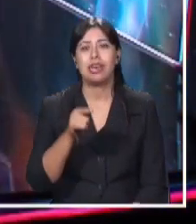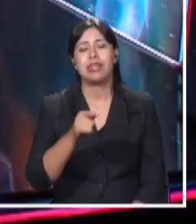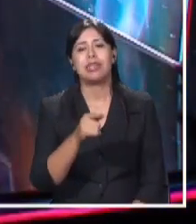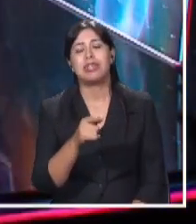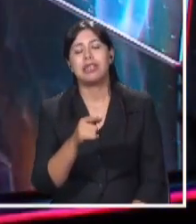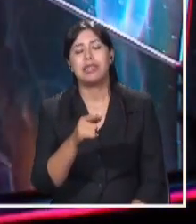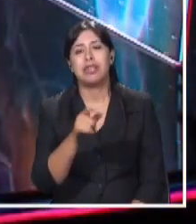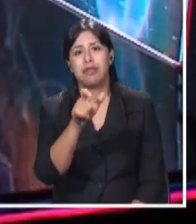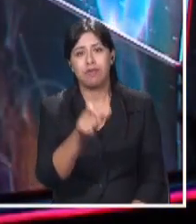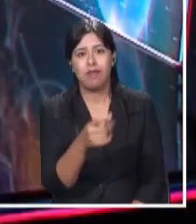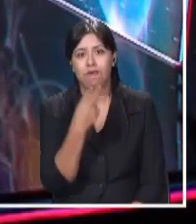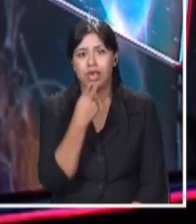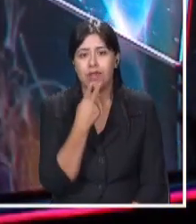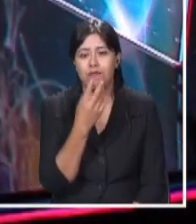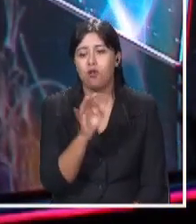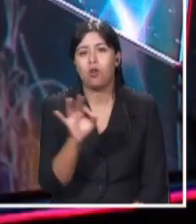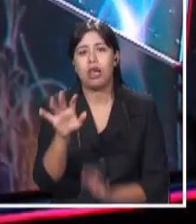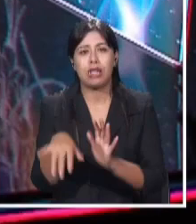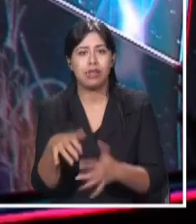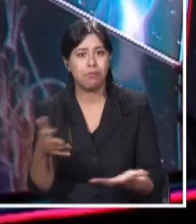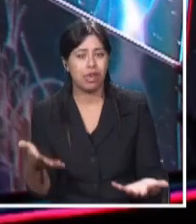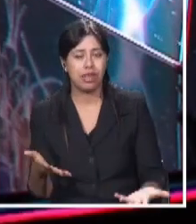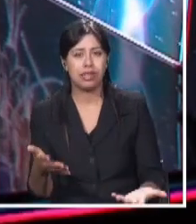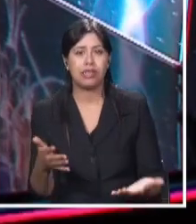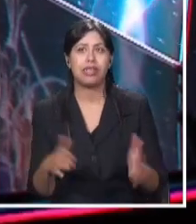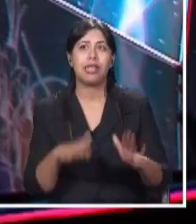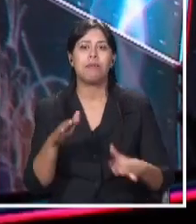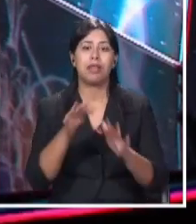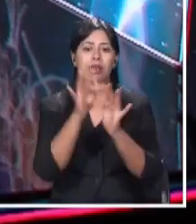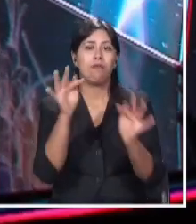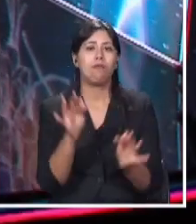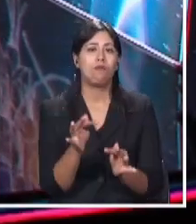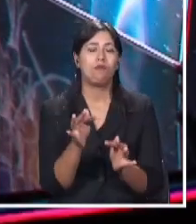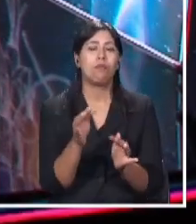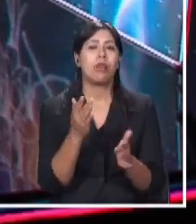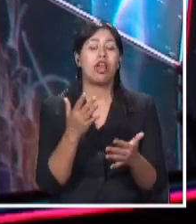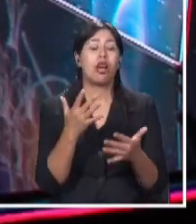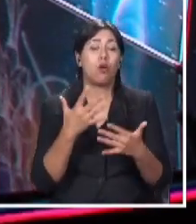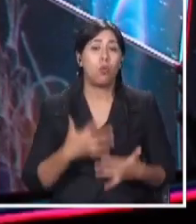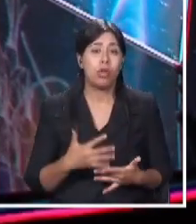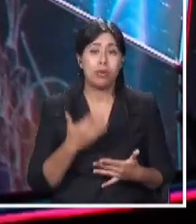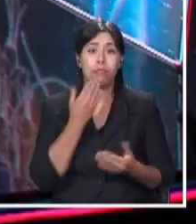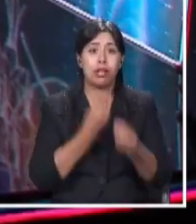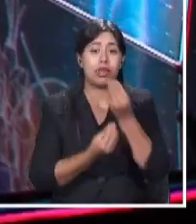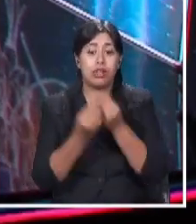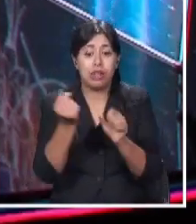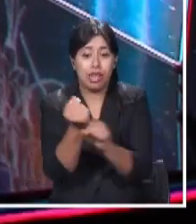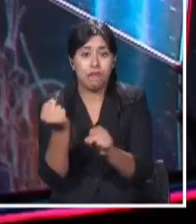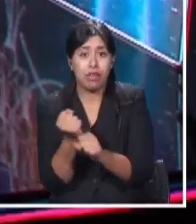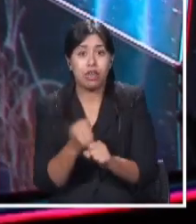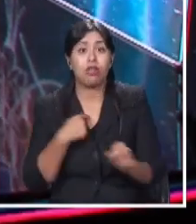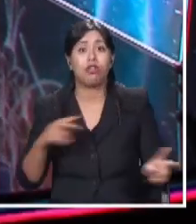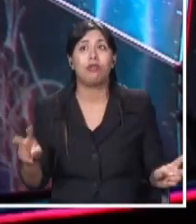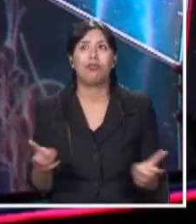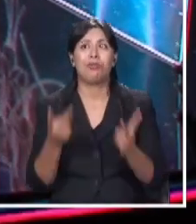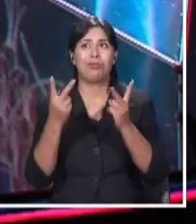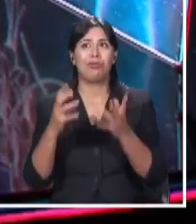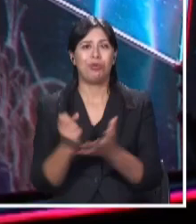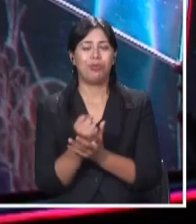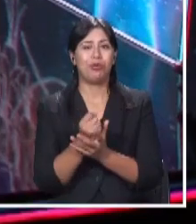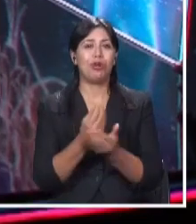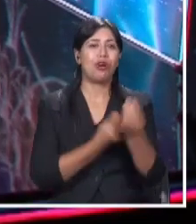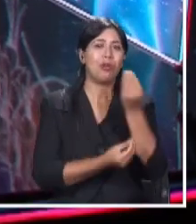ese ser vivo, depende de cuáles son las formas de mi cuerpo, el tipo de tareas que yo puedo realizar para lograr la supervivencia o no, dónde está mi